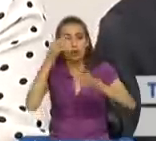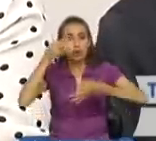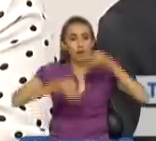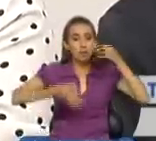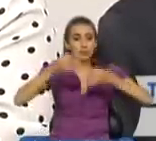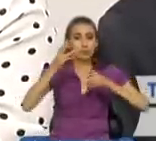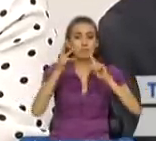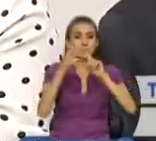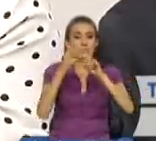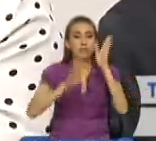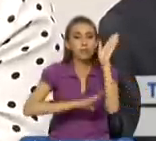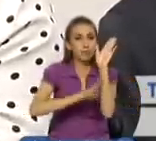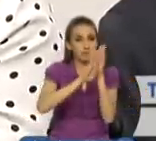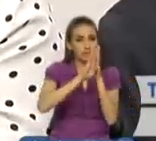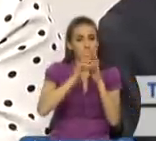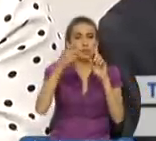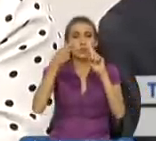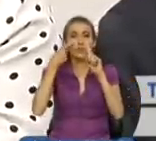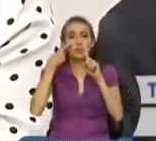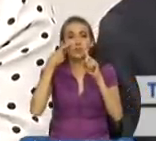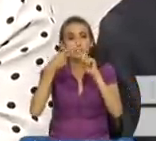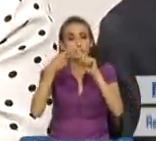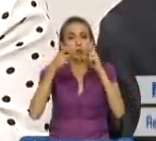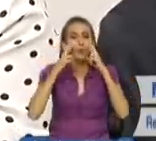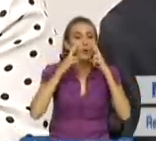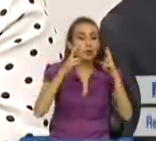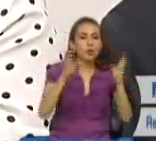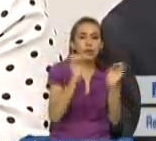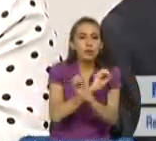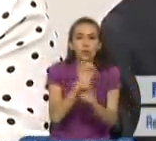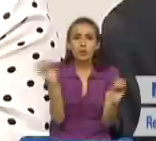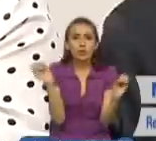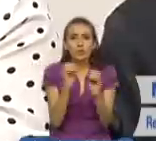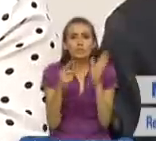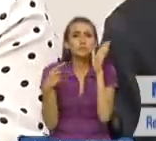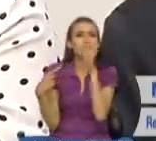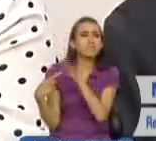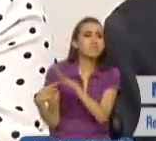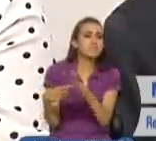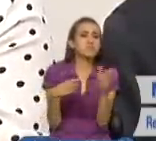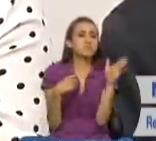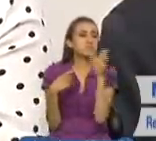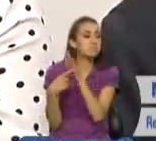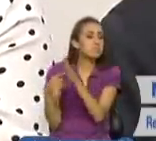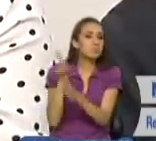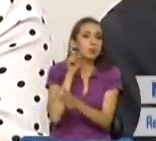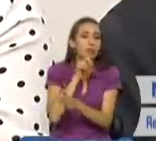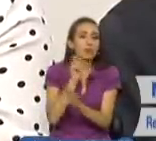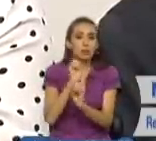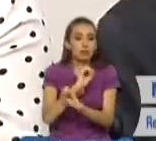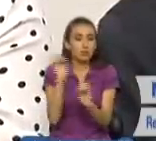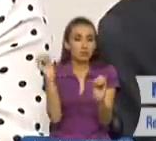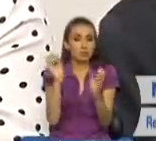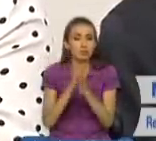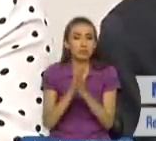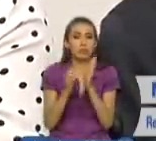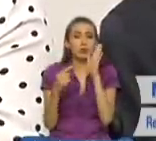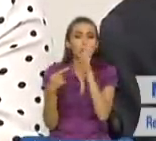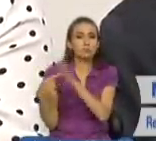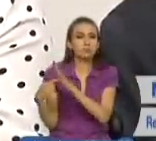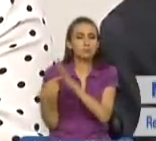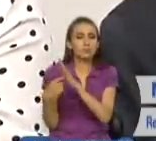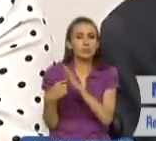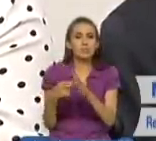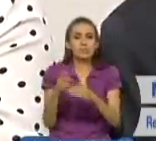razón el reconocimiento a que no haya a que no haya esa discriminación racial a que no haya ese racismo